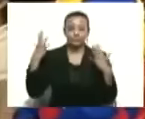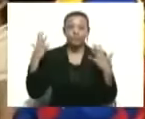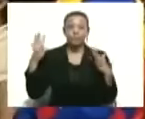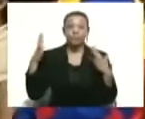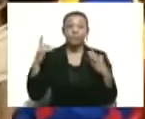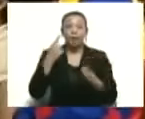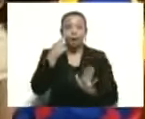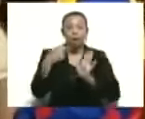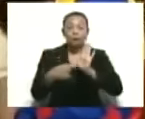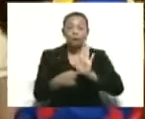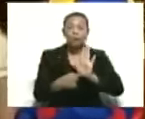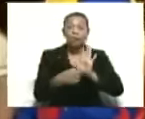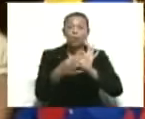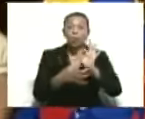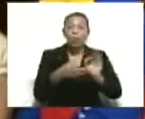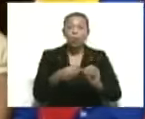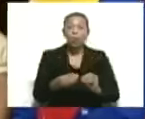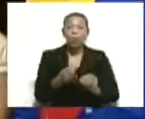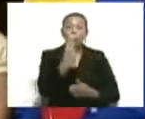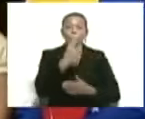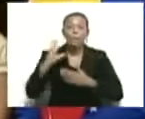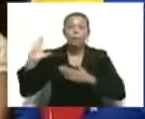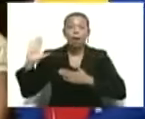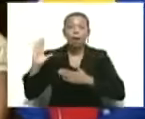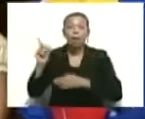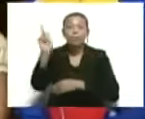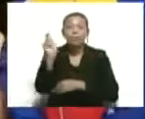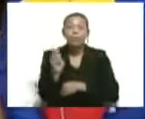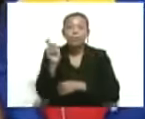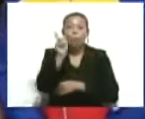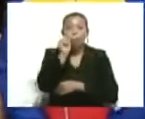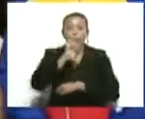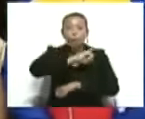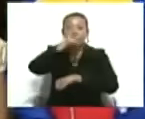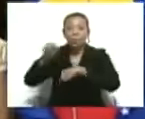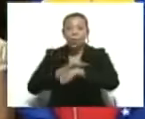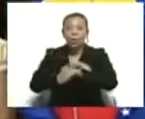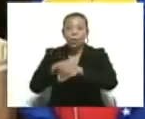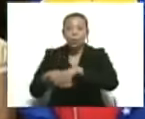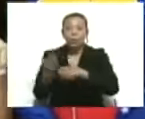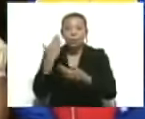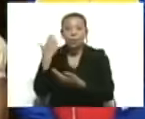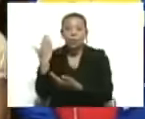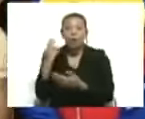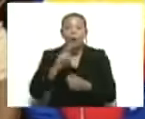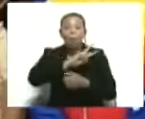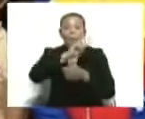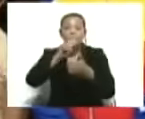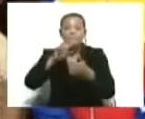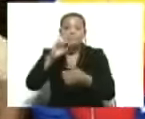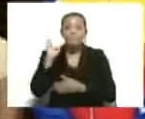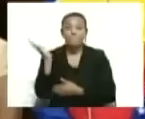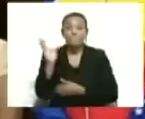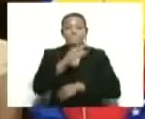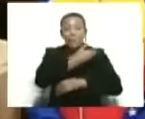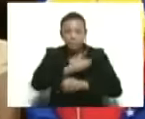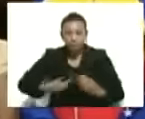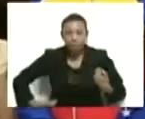Bien, han visto cómo ha sido juramentado el diputado Jorge Rodríguez Gómez como presidente del